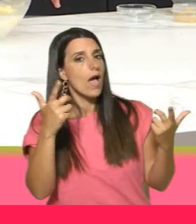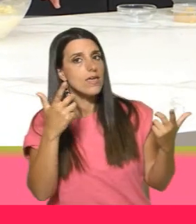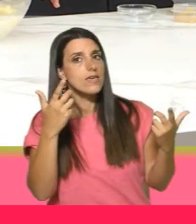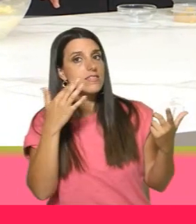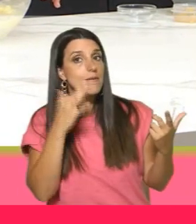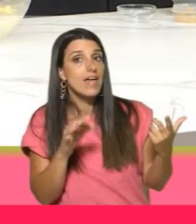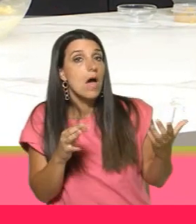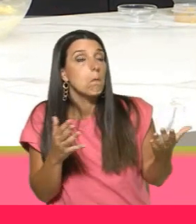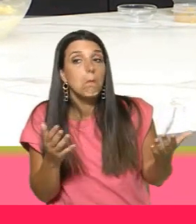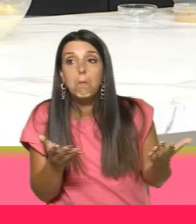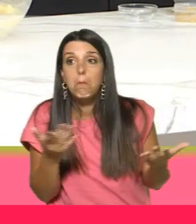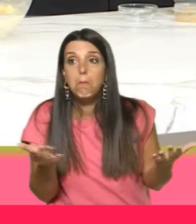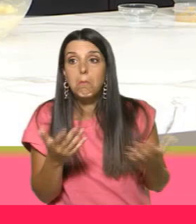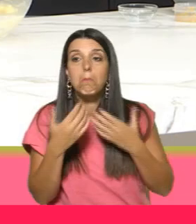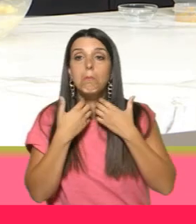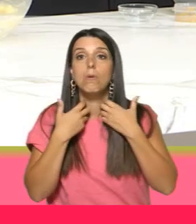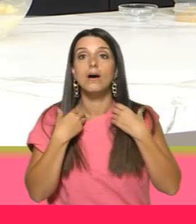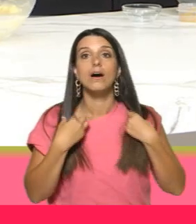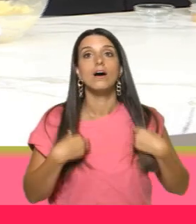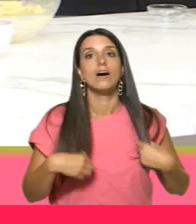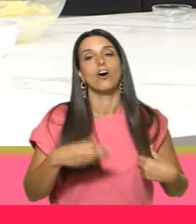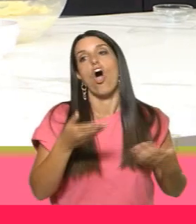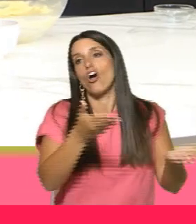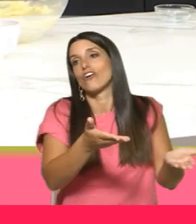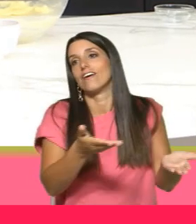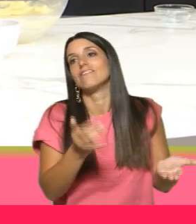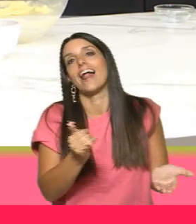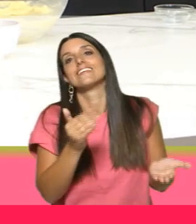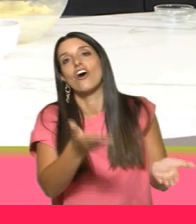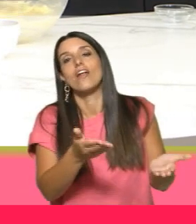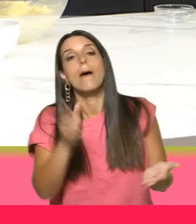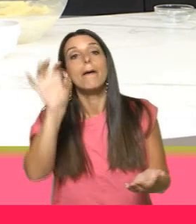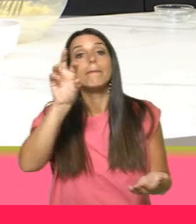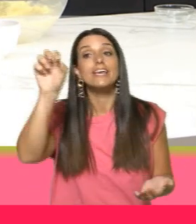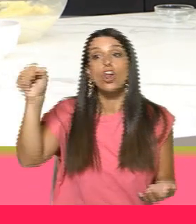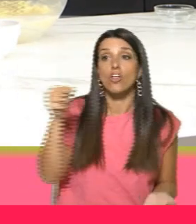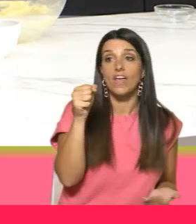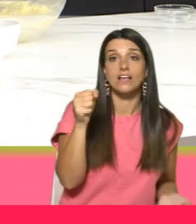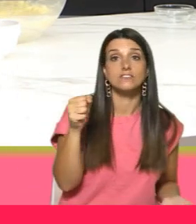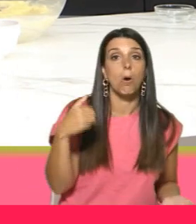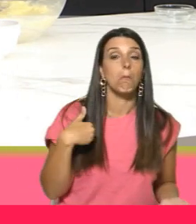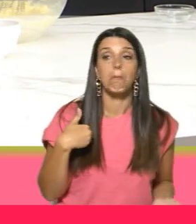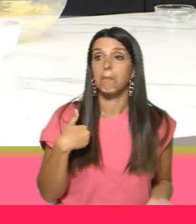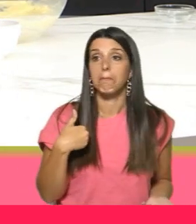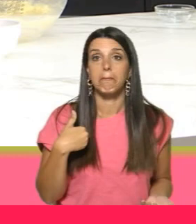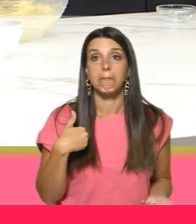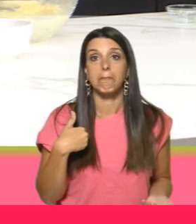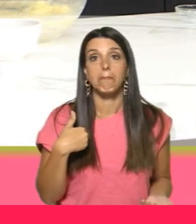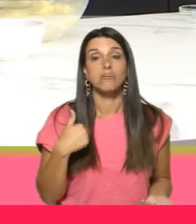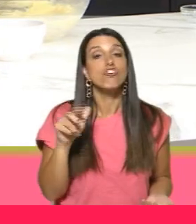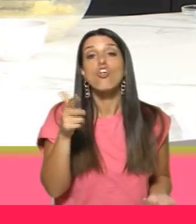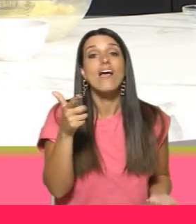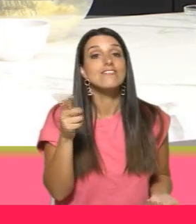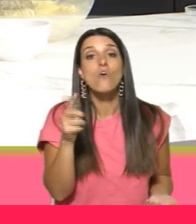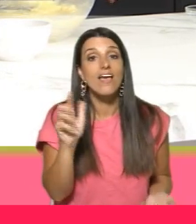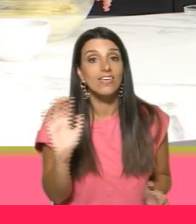verdad no es tan el esencial. Horno. Ese, no. Bueno, no para el horno. Ah, el microondas. Sí. Ah. No, bueno, pero se puede sobrevivir. Sí, yo no tengo, y